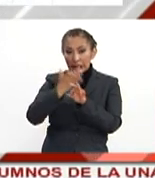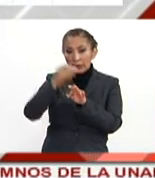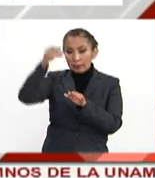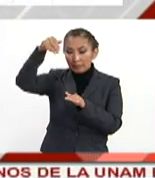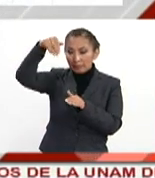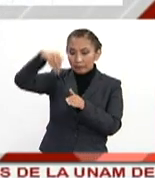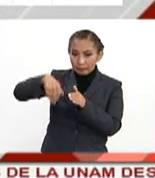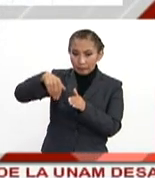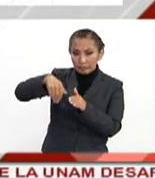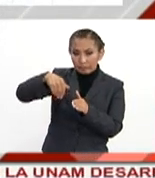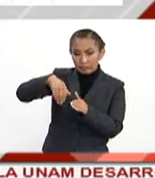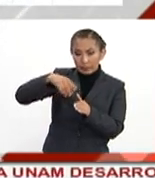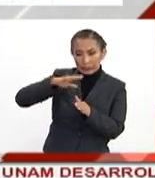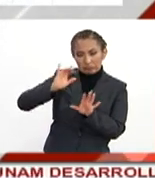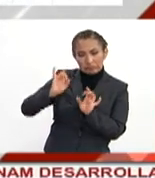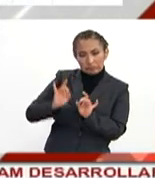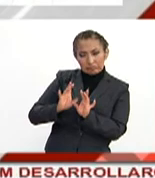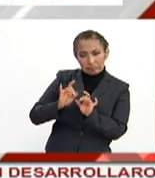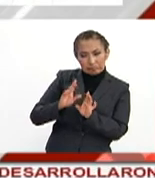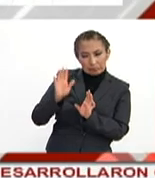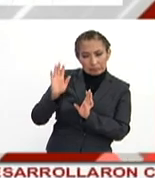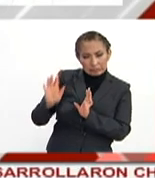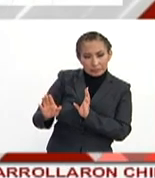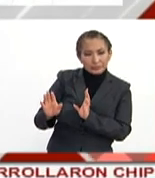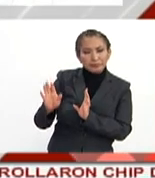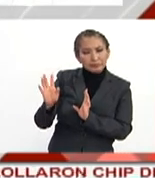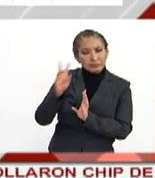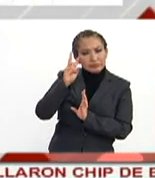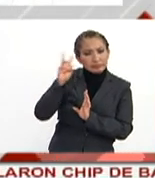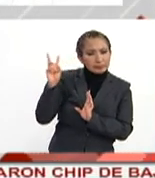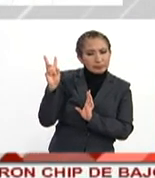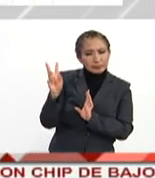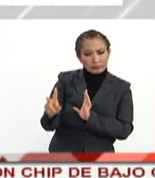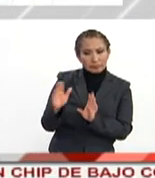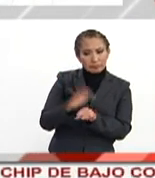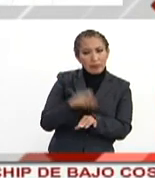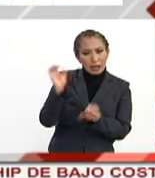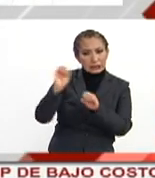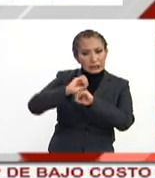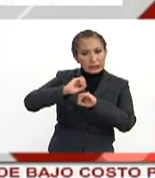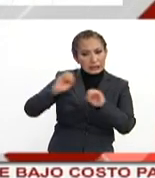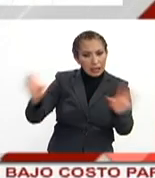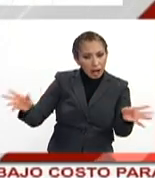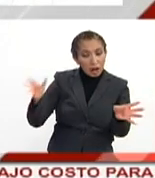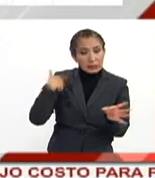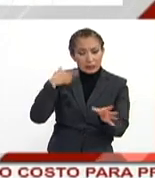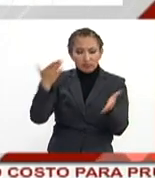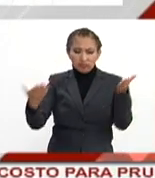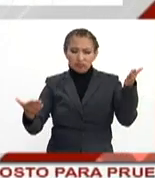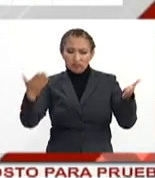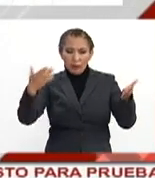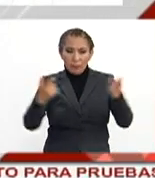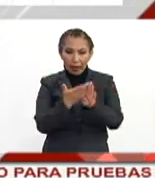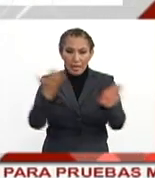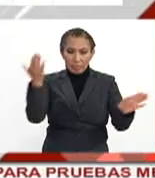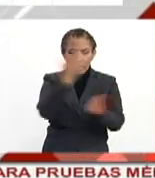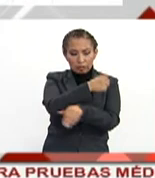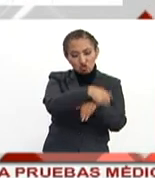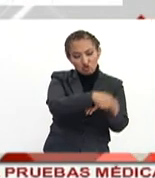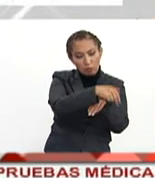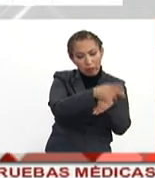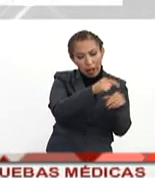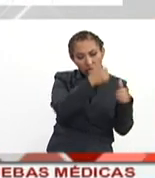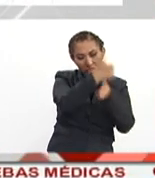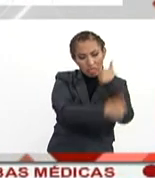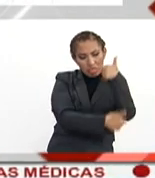tenido relativa se ve mucho más clara si la comparamos con las primeras mediciones de